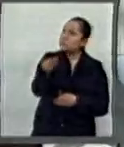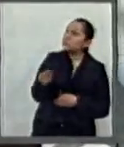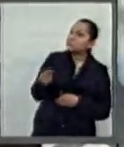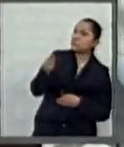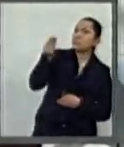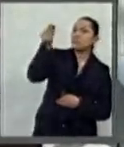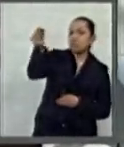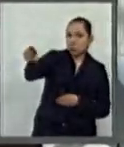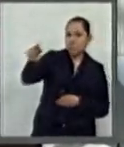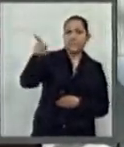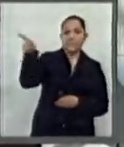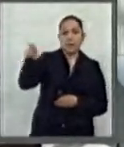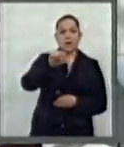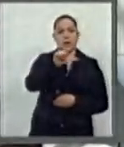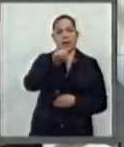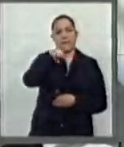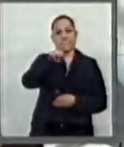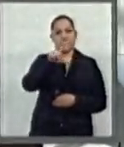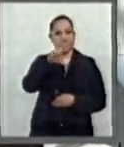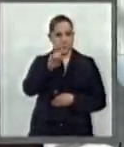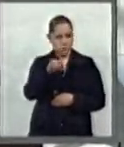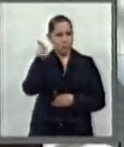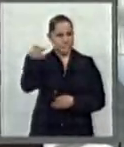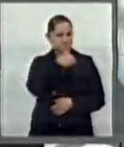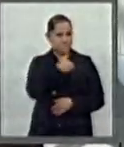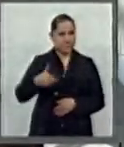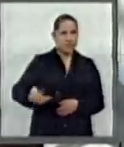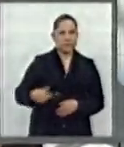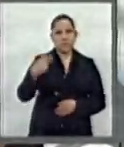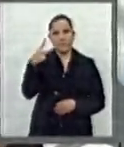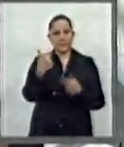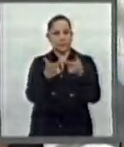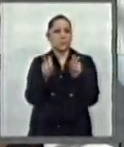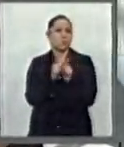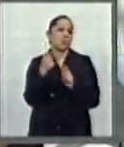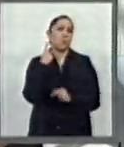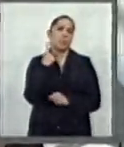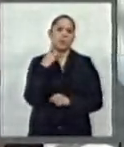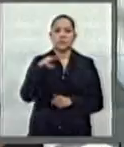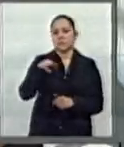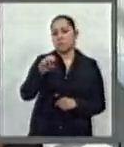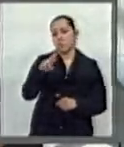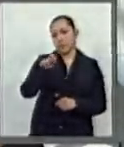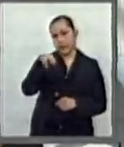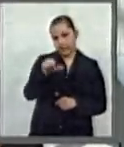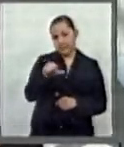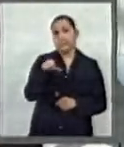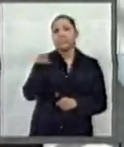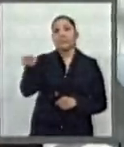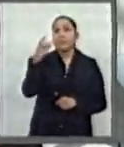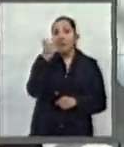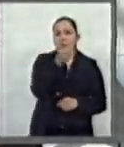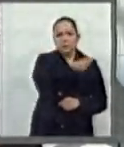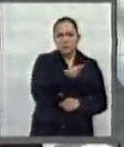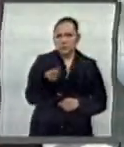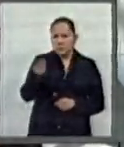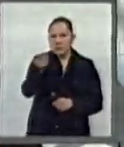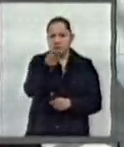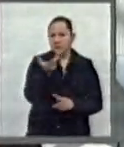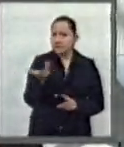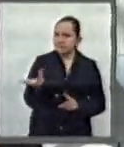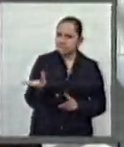directamente a Andrés Manuel López Obrador, presidente del partido político de Morena, actos que consideramos